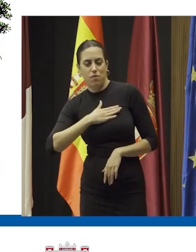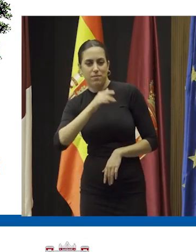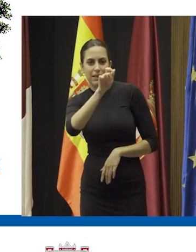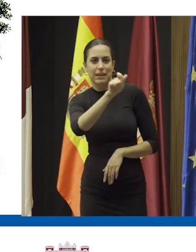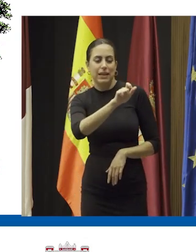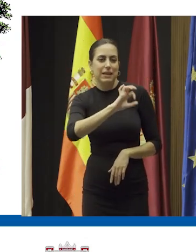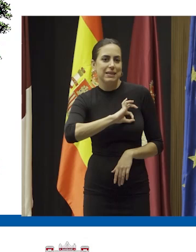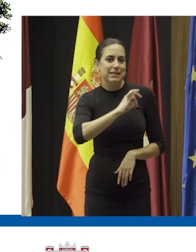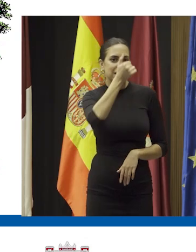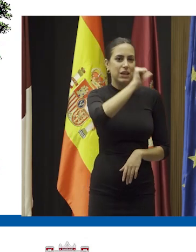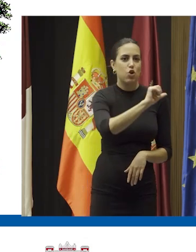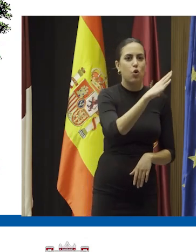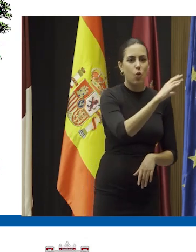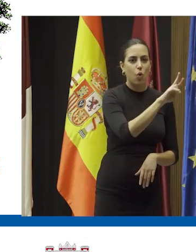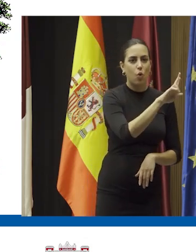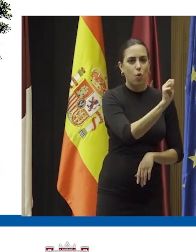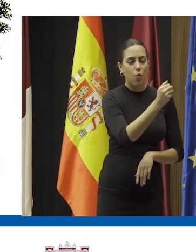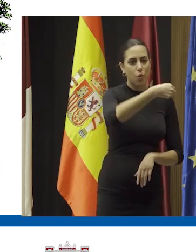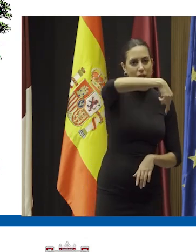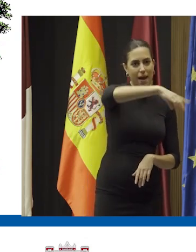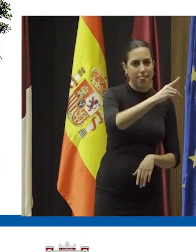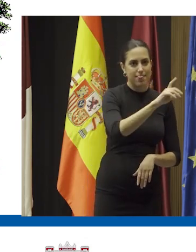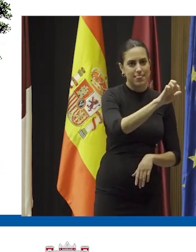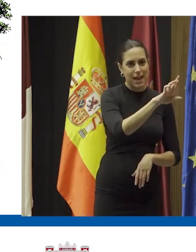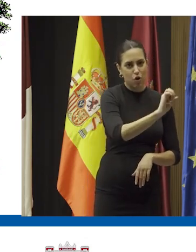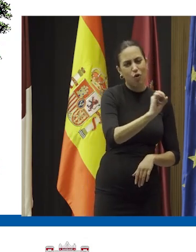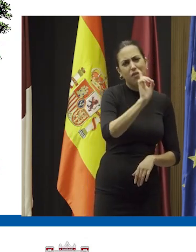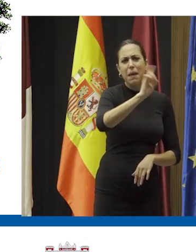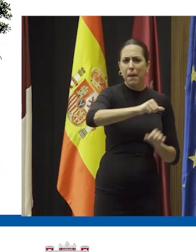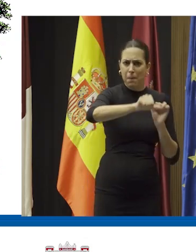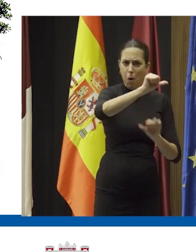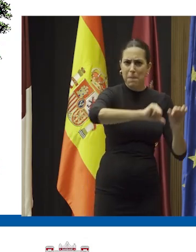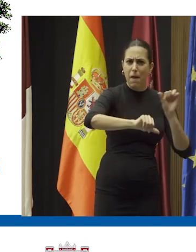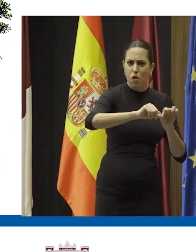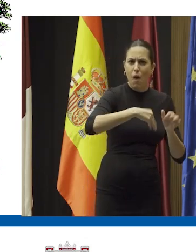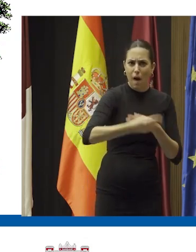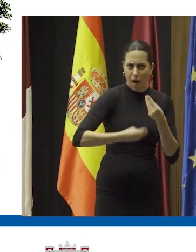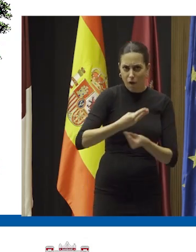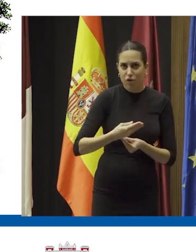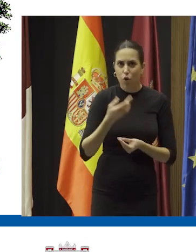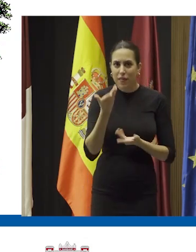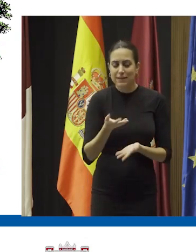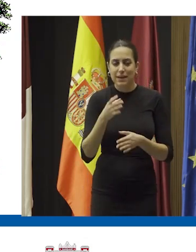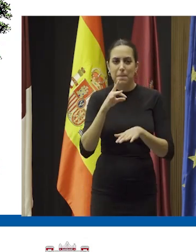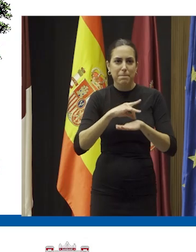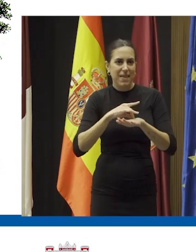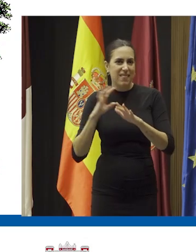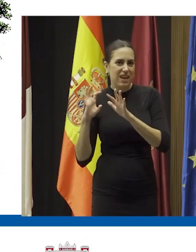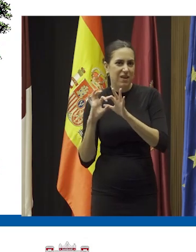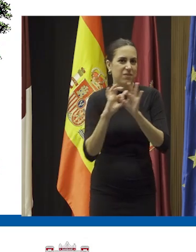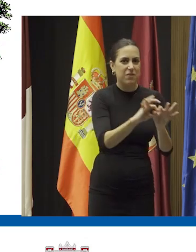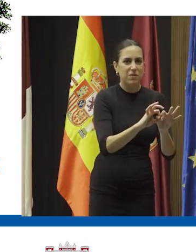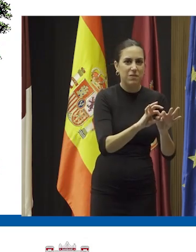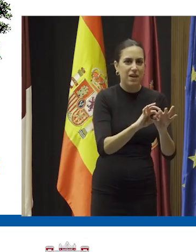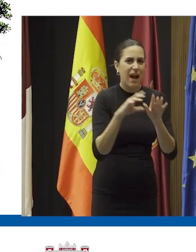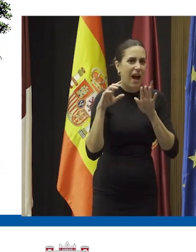curandero que también hacía operaciones, era operador. ¿Hay alguna relación en la medicina con esto? ¿Se aprendió algo